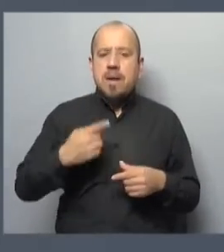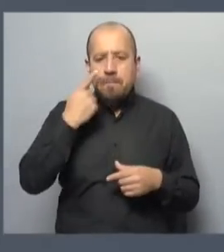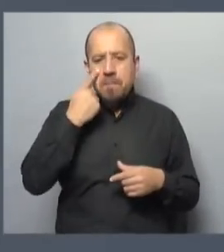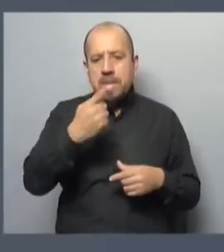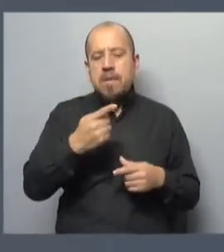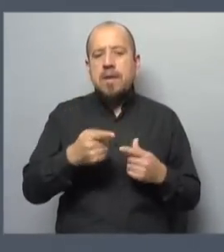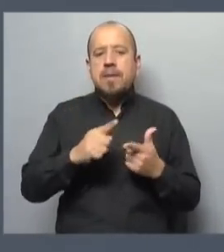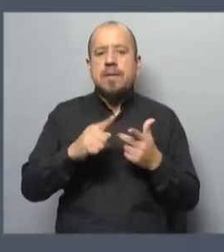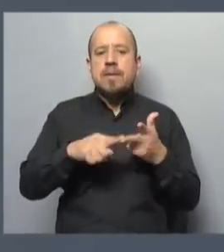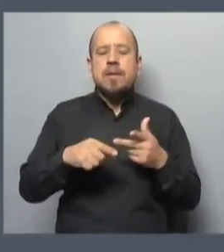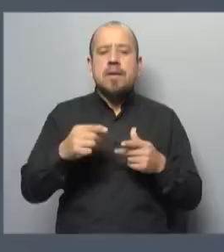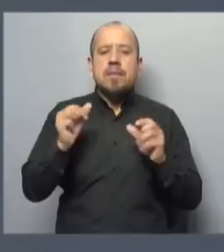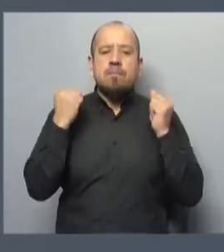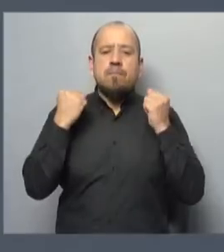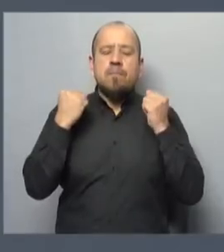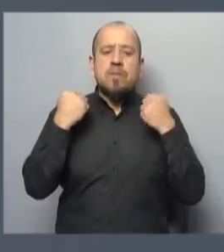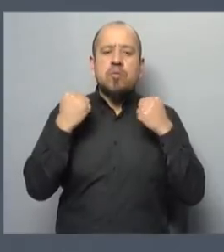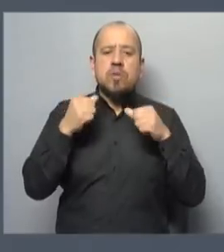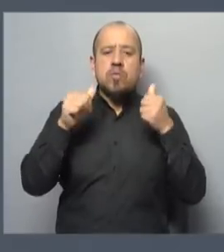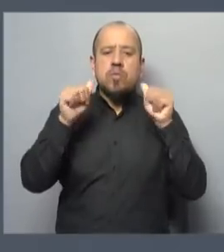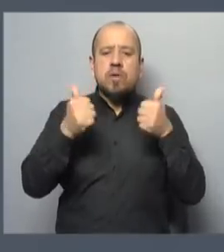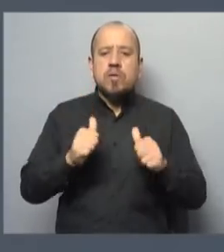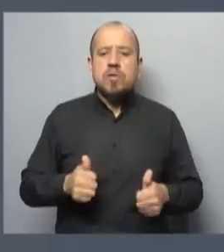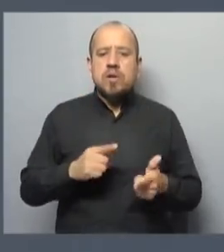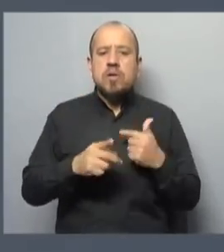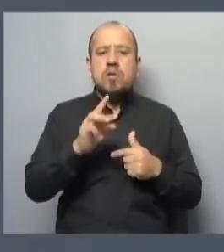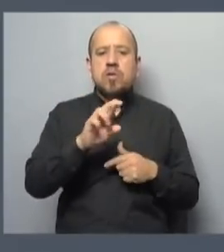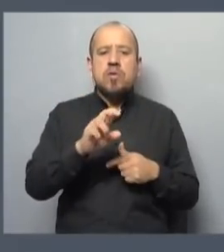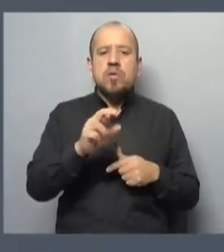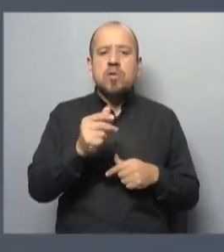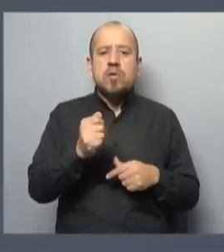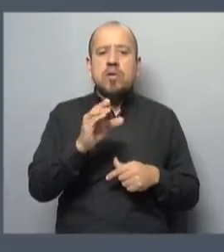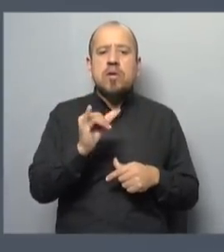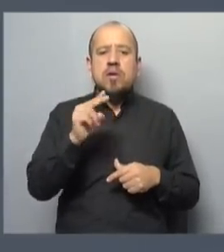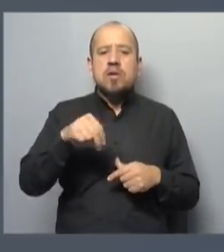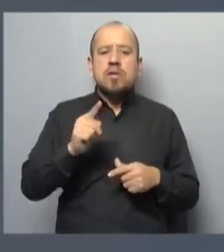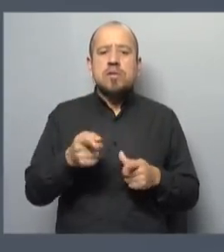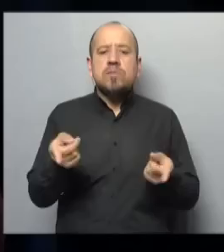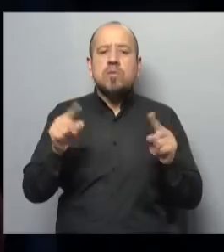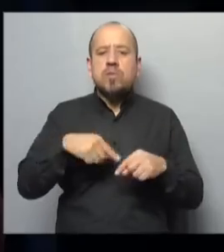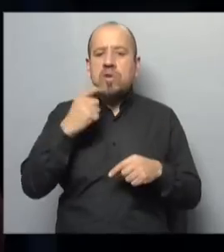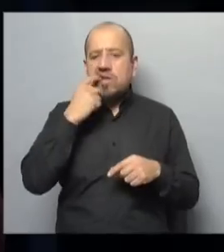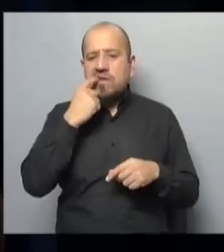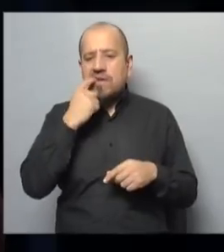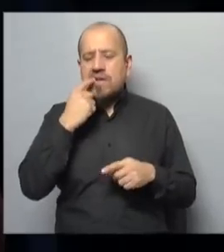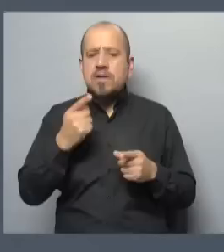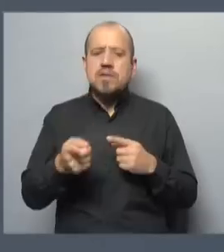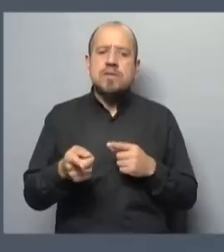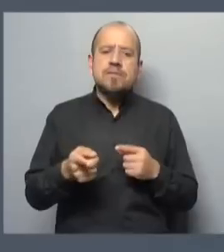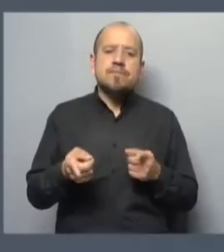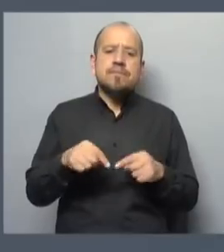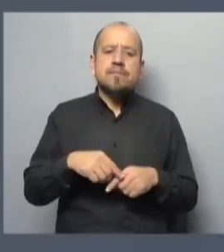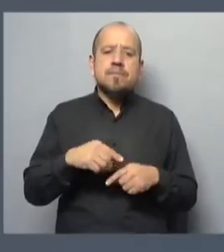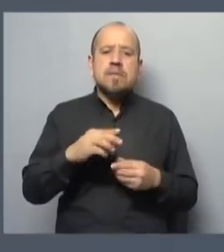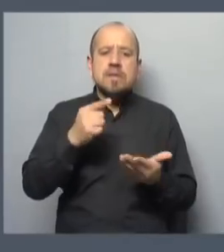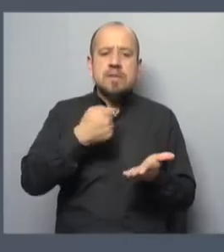maldonado racing que fue un equipo que me con el corazón volví a rentistas y central